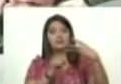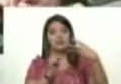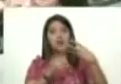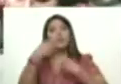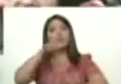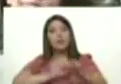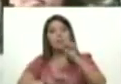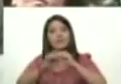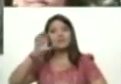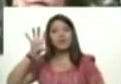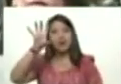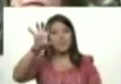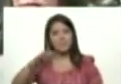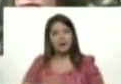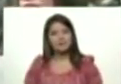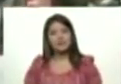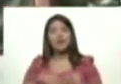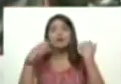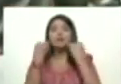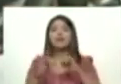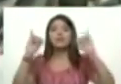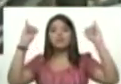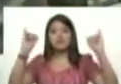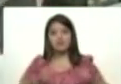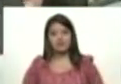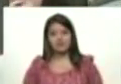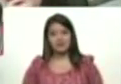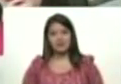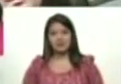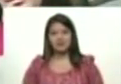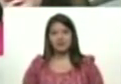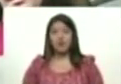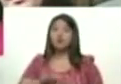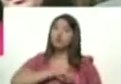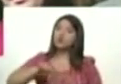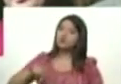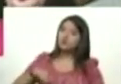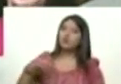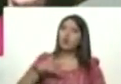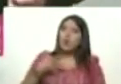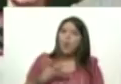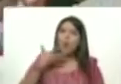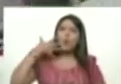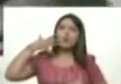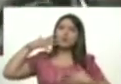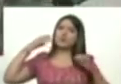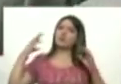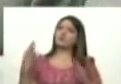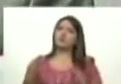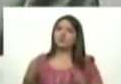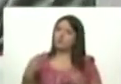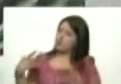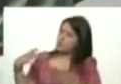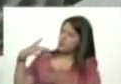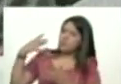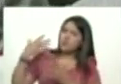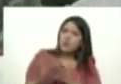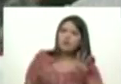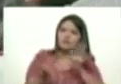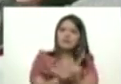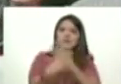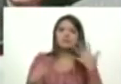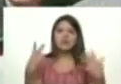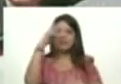para defender la patria y la independencia. Nosotros nos sentimos muy orgullosos de lo que hemos logrado estos 17